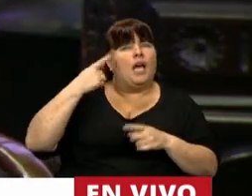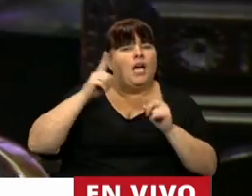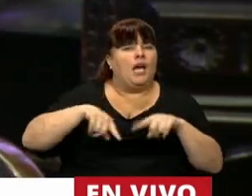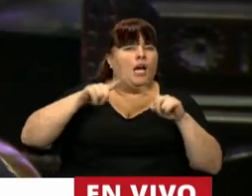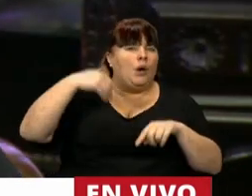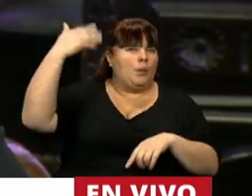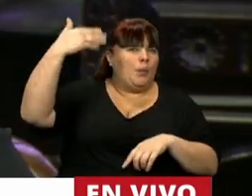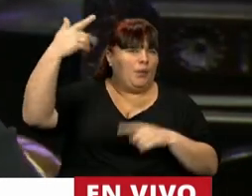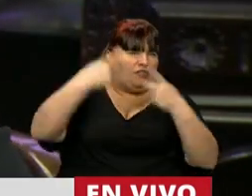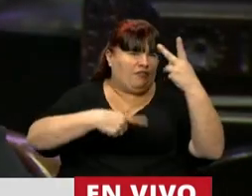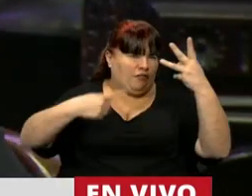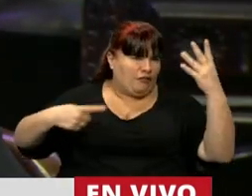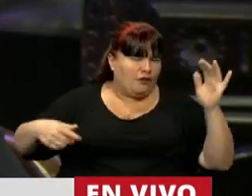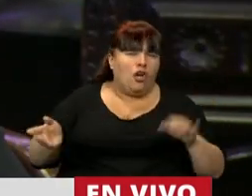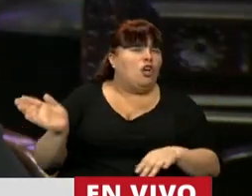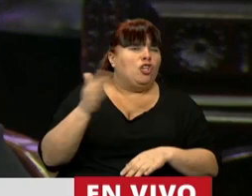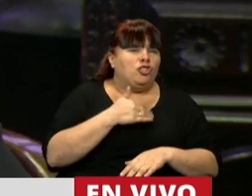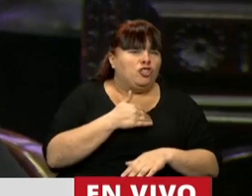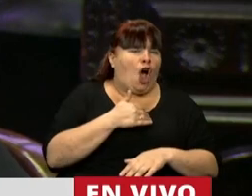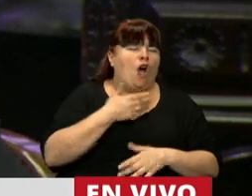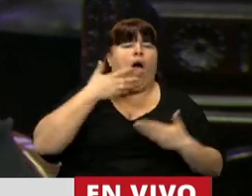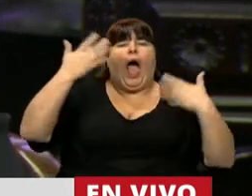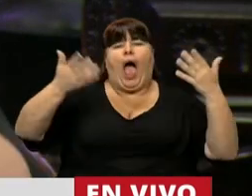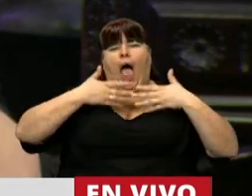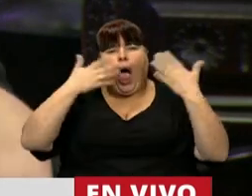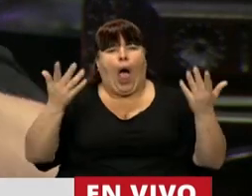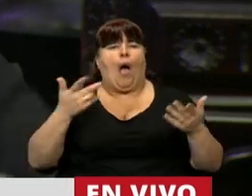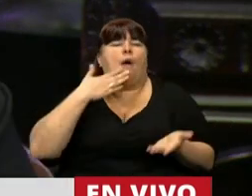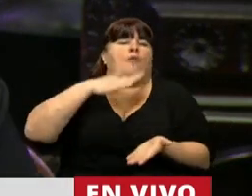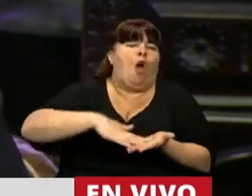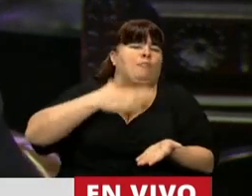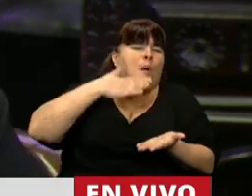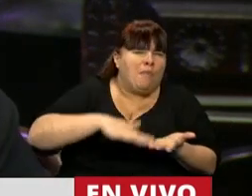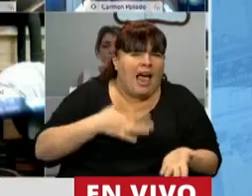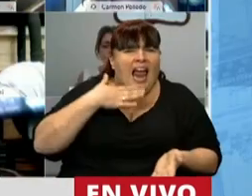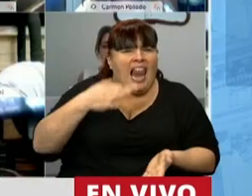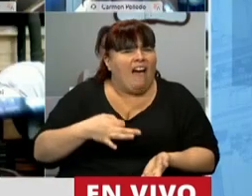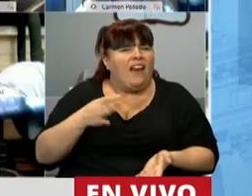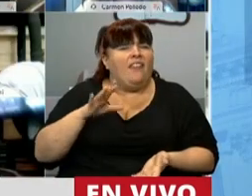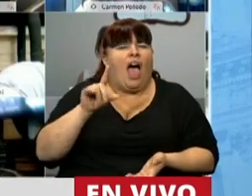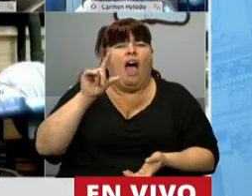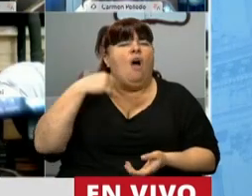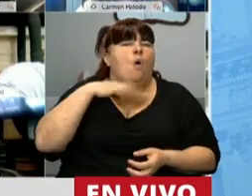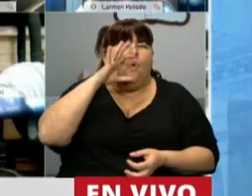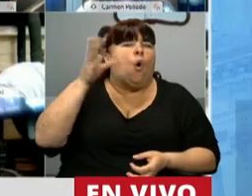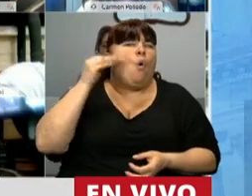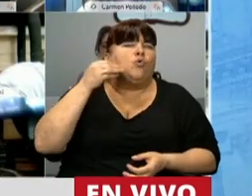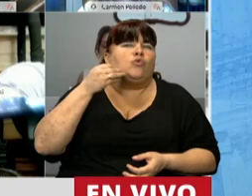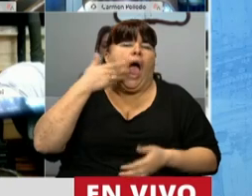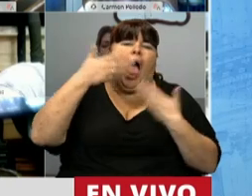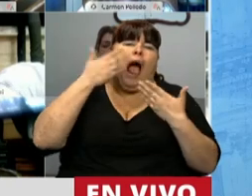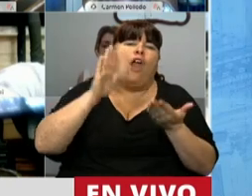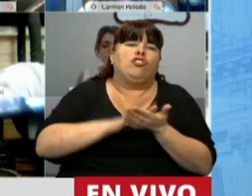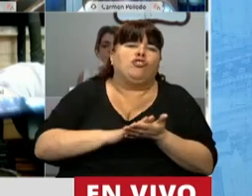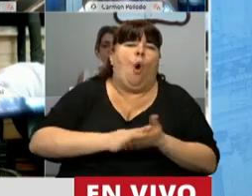de discursos. Todos llenos de palabras, llenos de promesas, pero la verdad es que en muy pocos casos he escuchado discursos que hablen